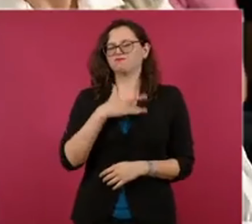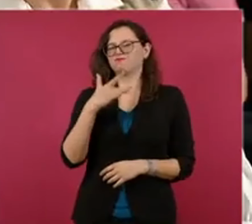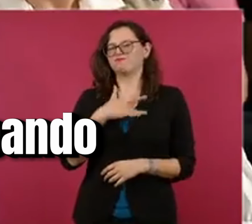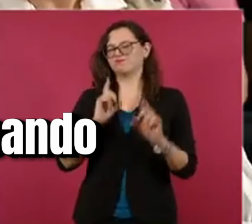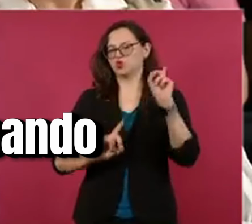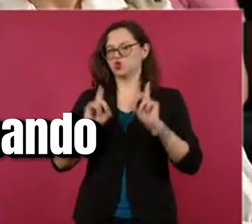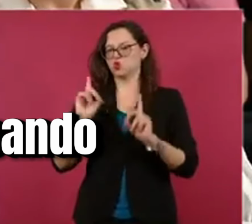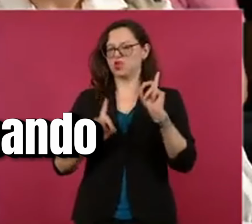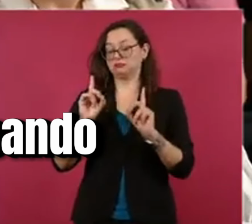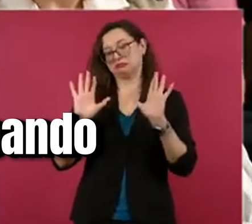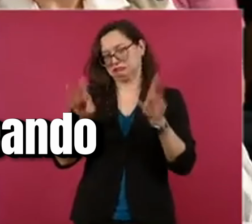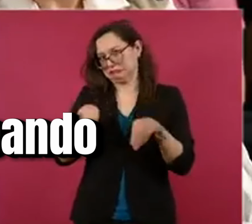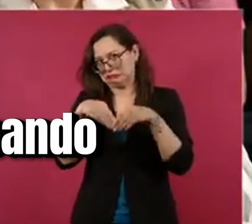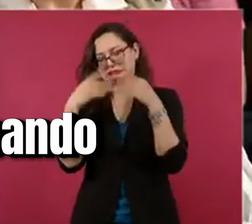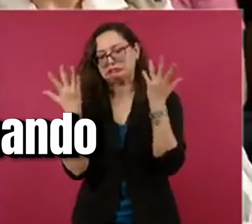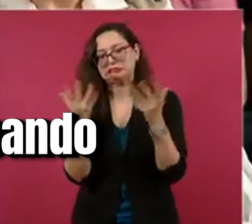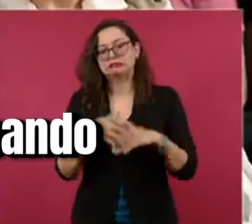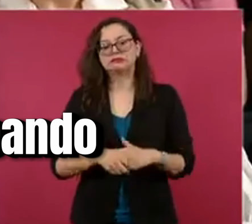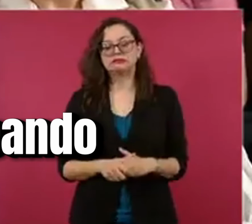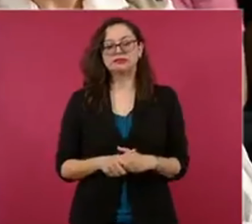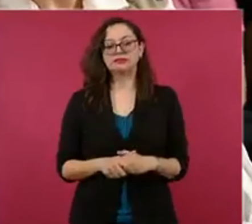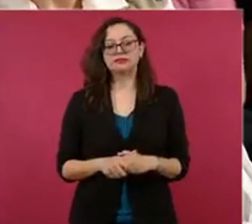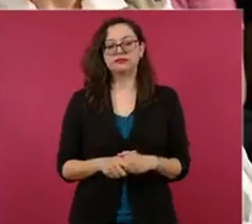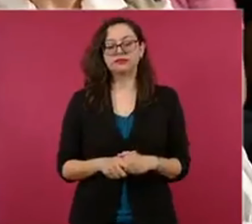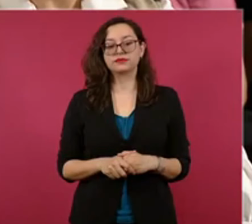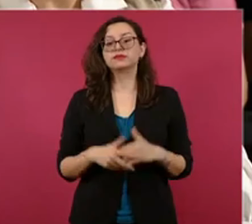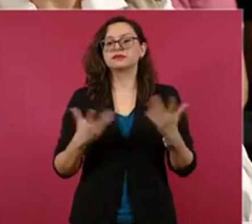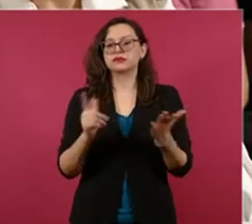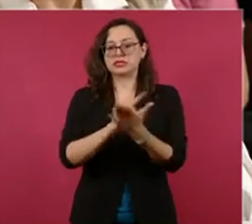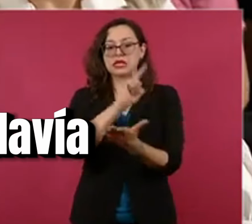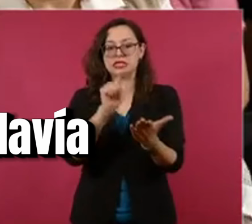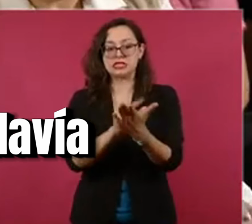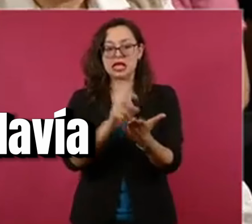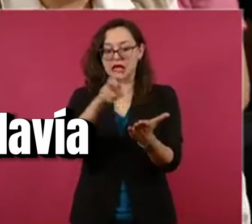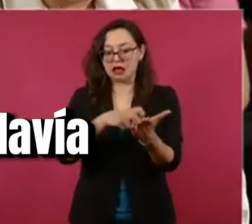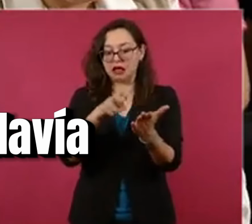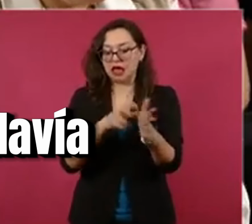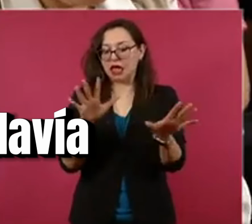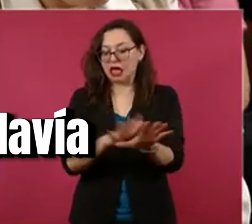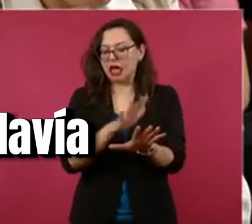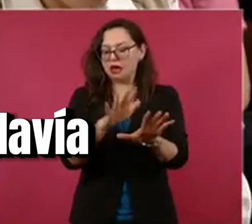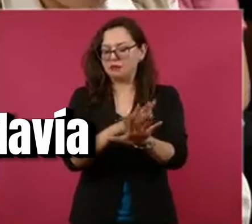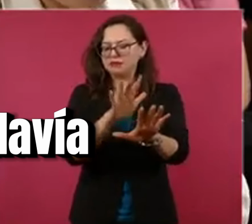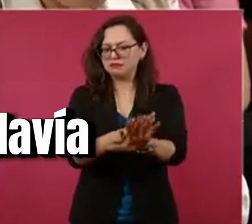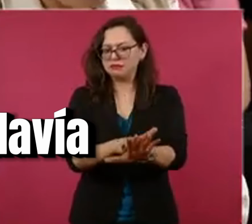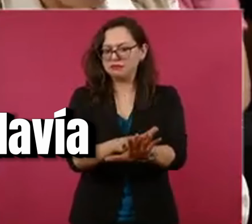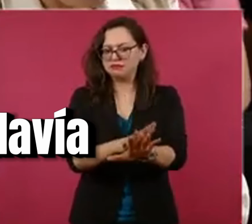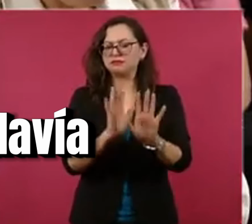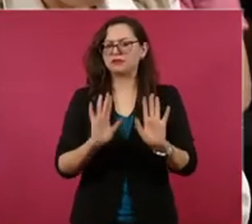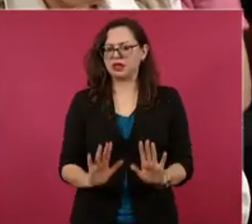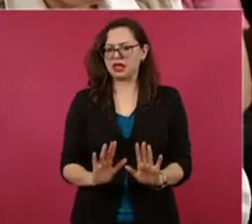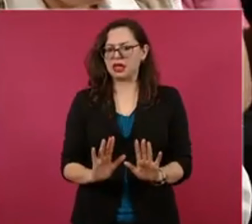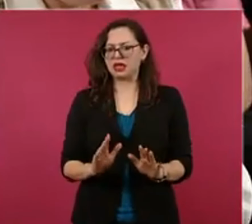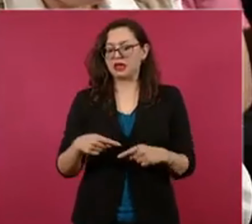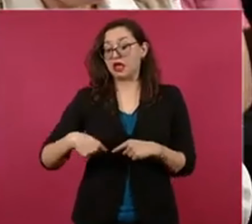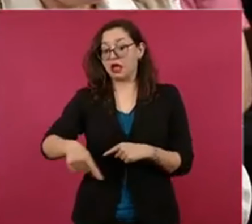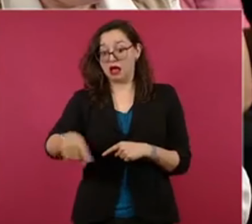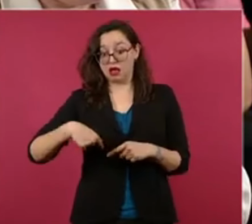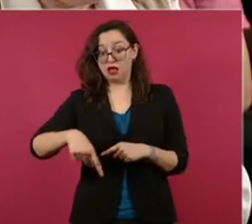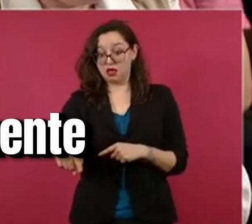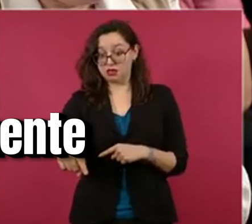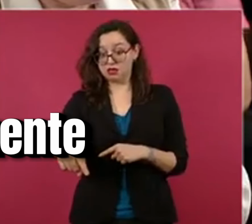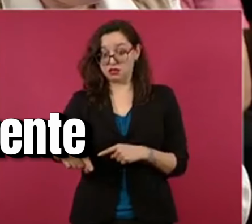de las reformas que se están planteando. Entiendo entonces por lo que dice que van a discutirlo todavía lo que queda de